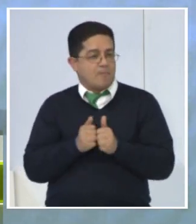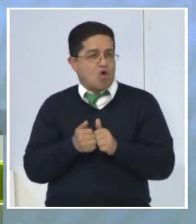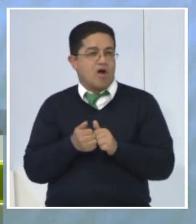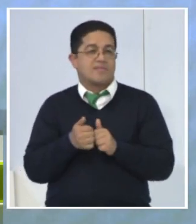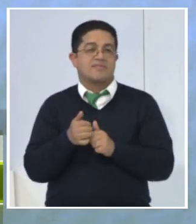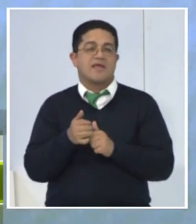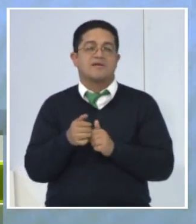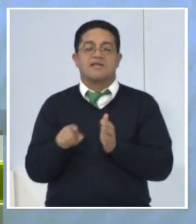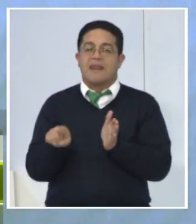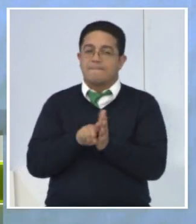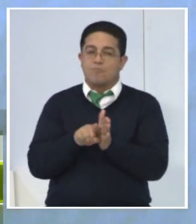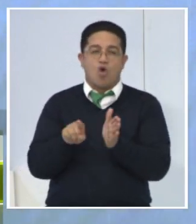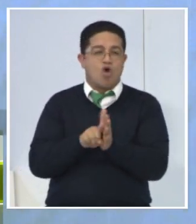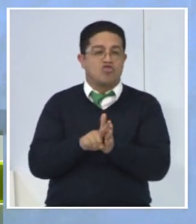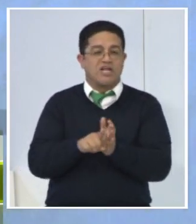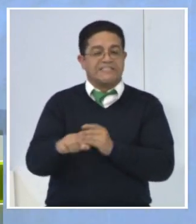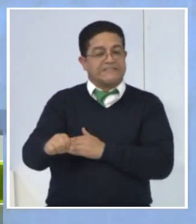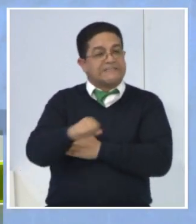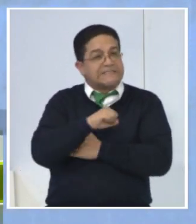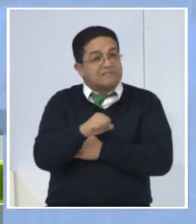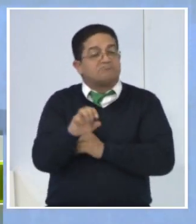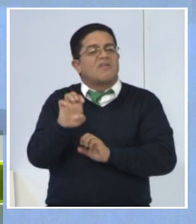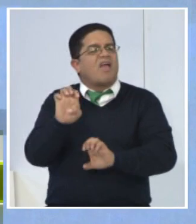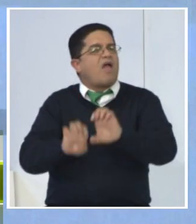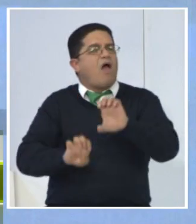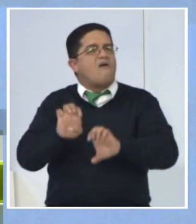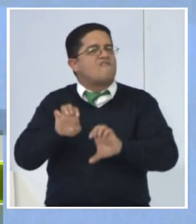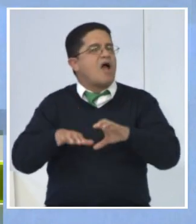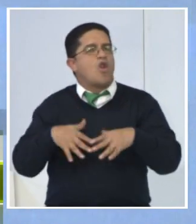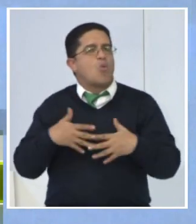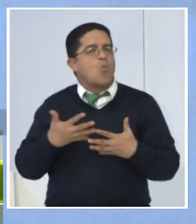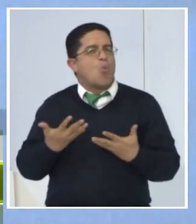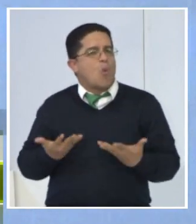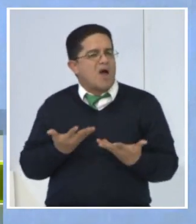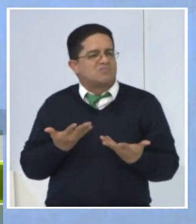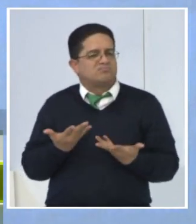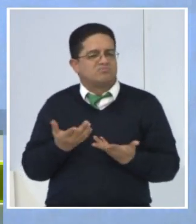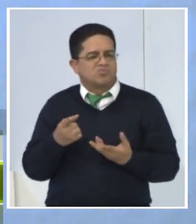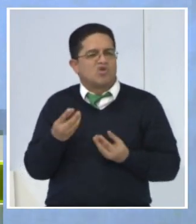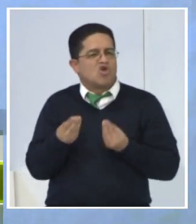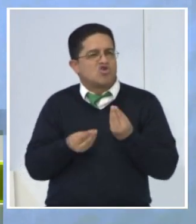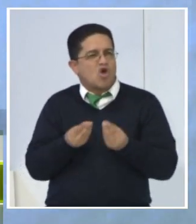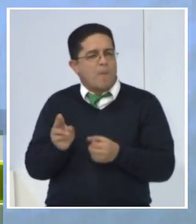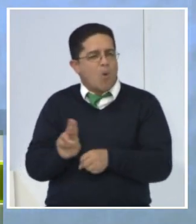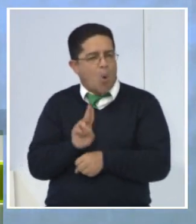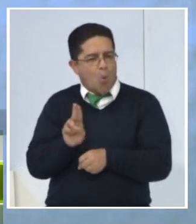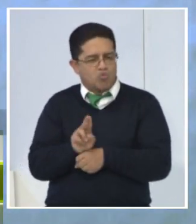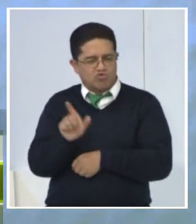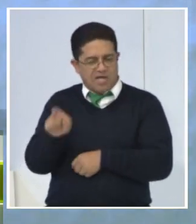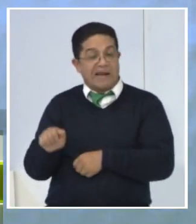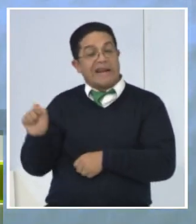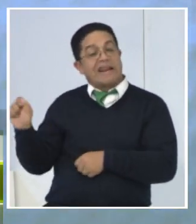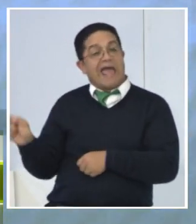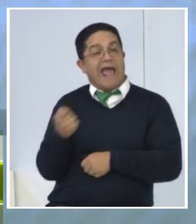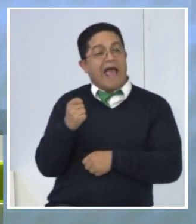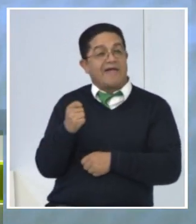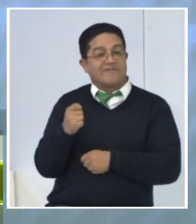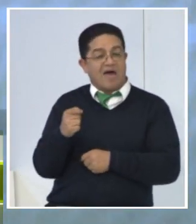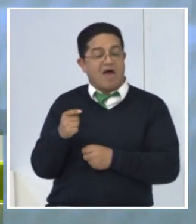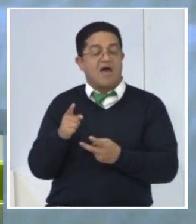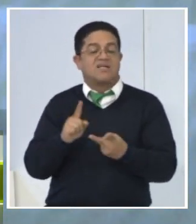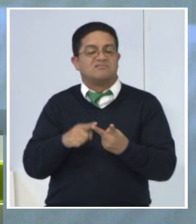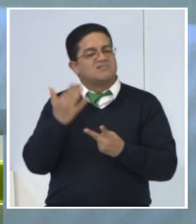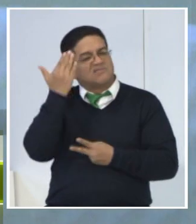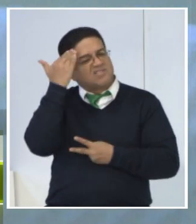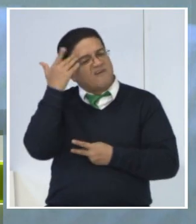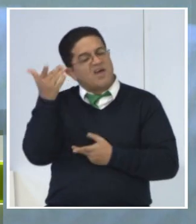repetitiva constante del codo, evaluar bien los implementos deportivos con los cuales realizan esta actividad, saber